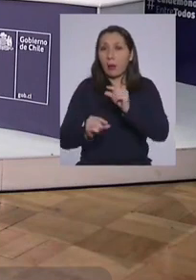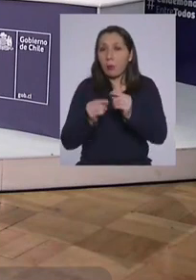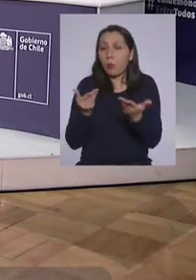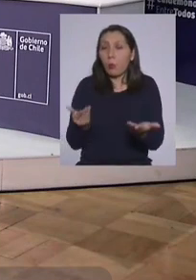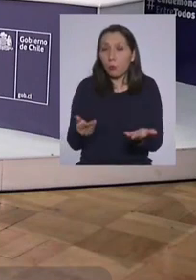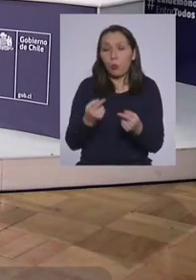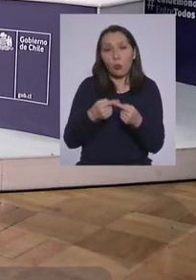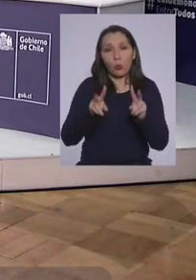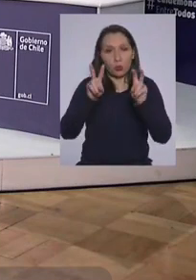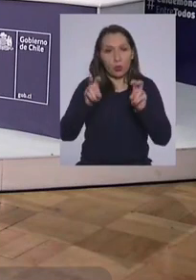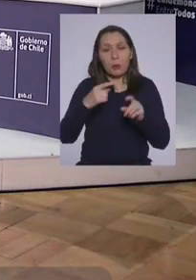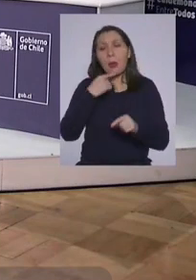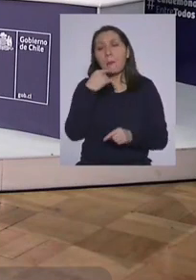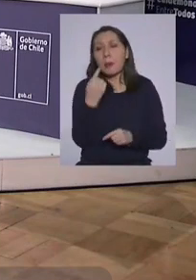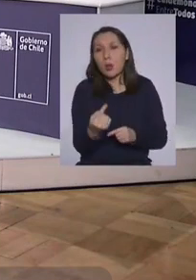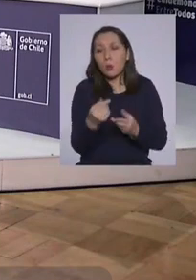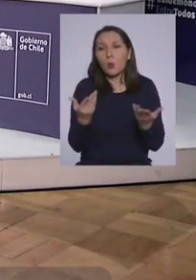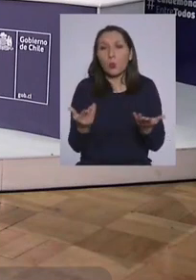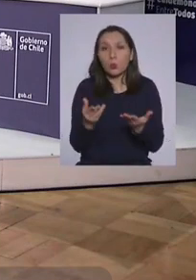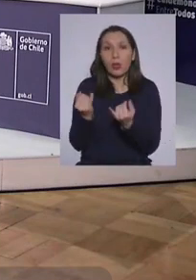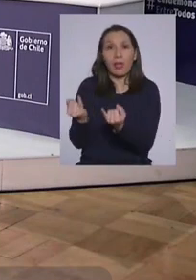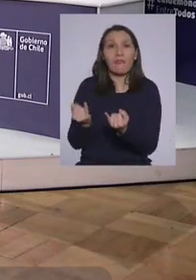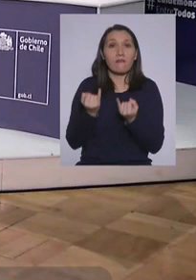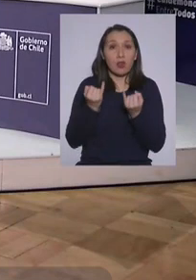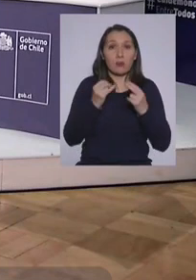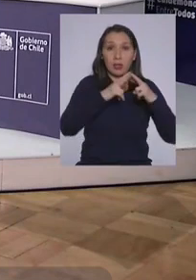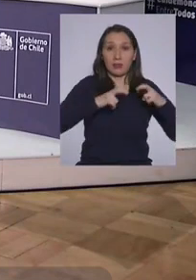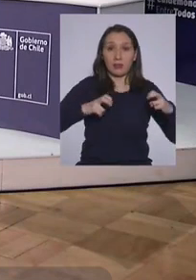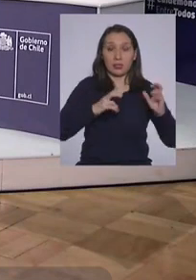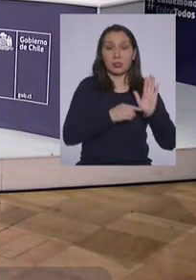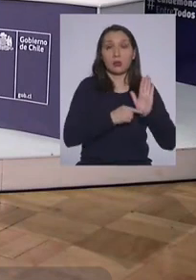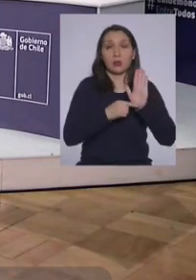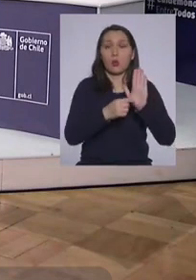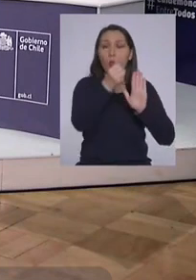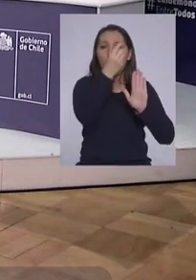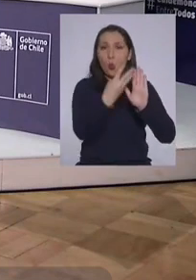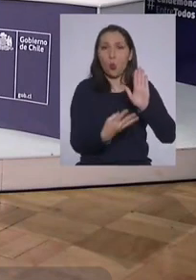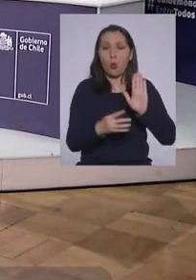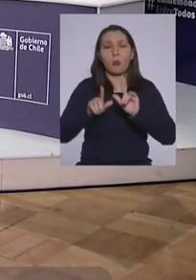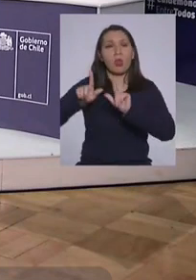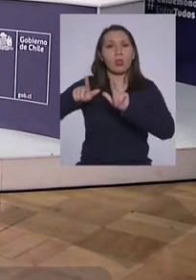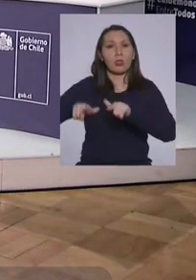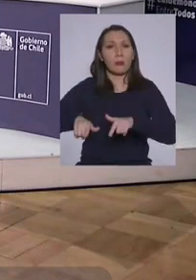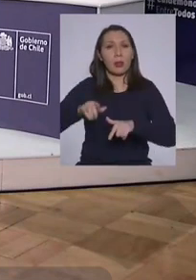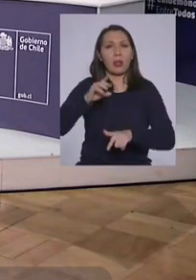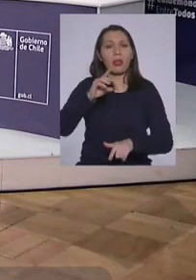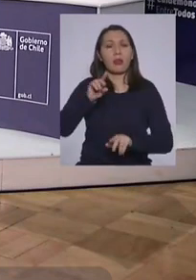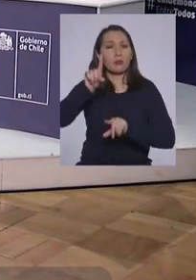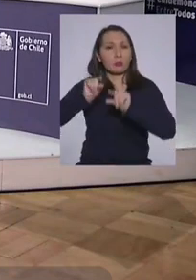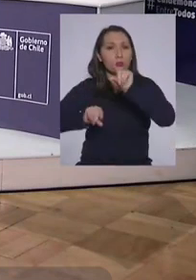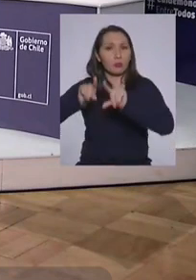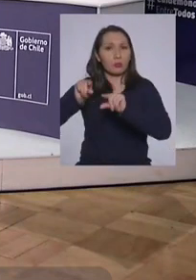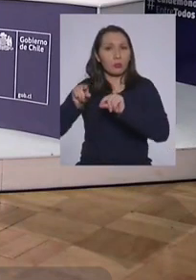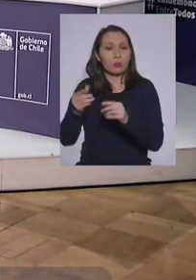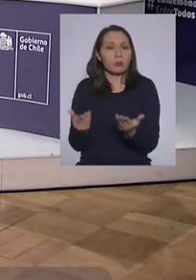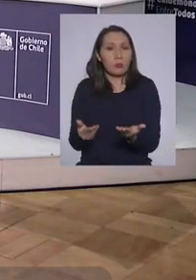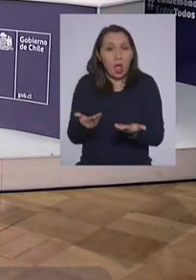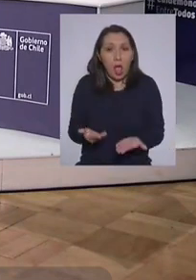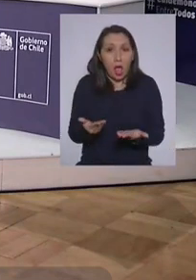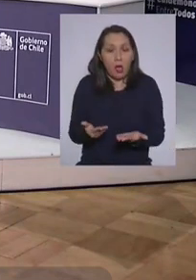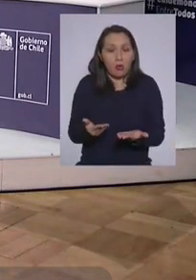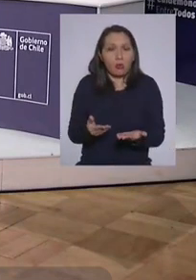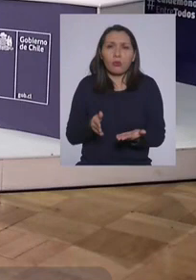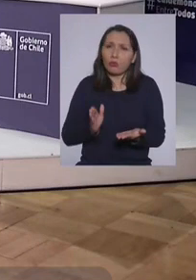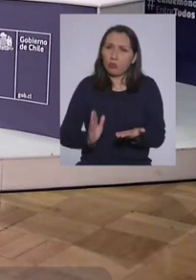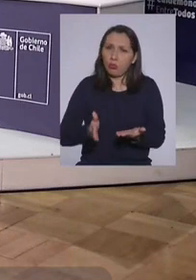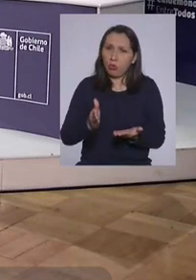en otra parte, preguntarle respecto a este informe epidemiológico con las cifras del Departamento de Estadísticas. Actualmente